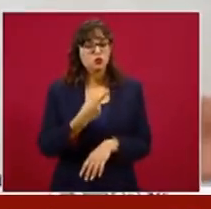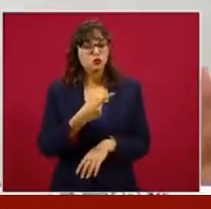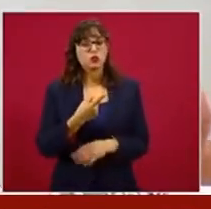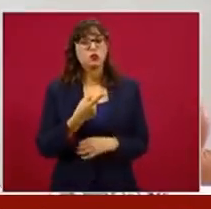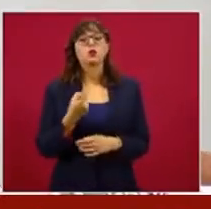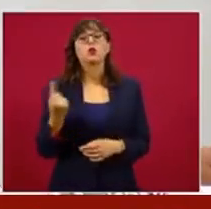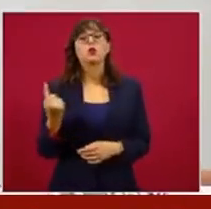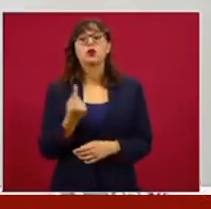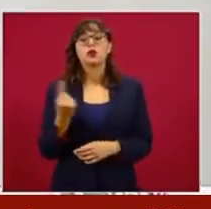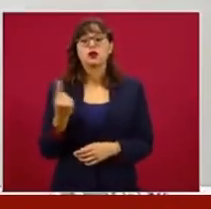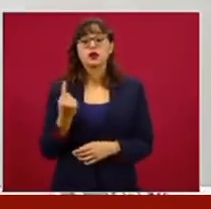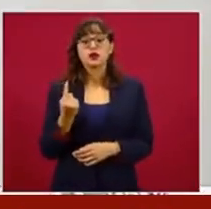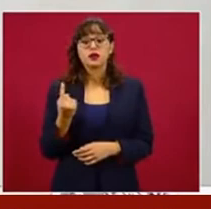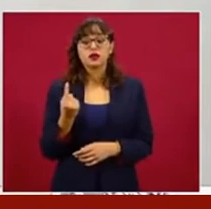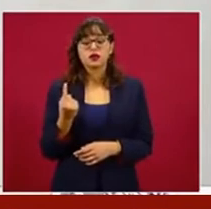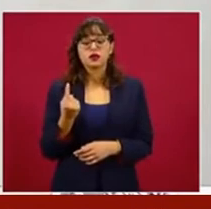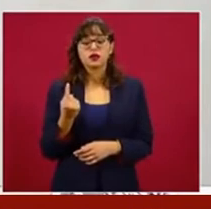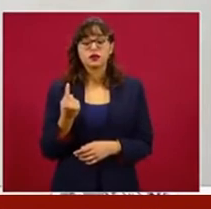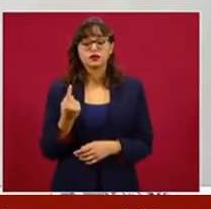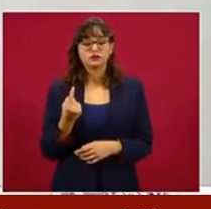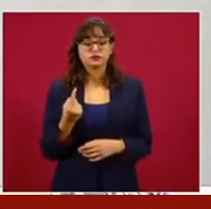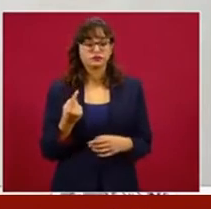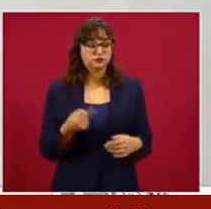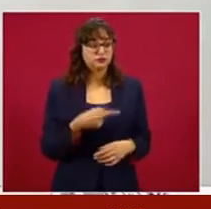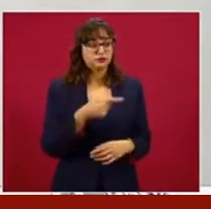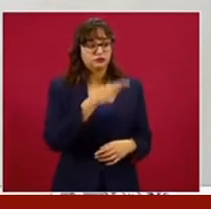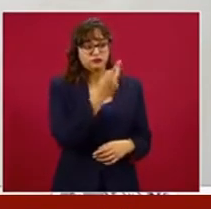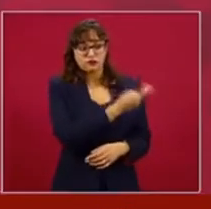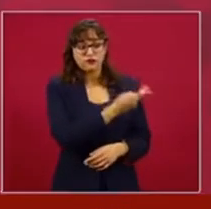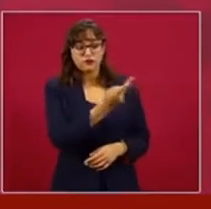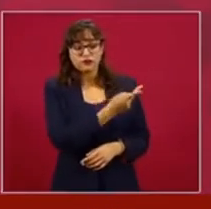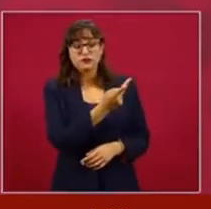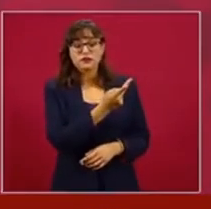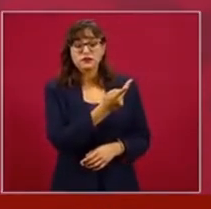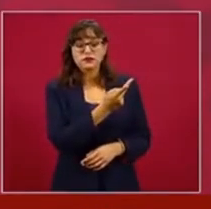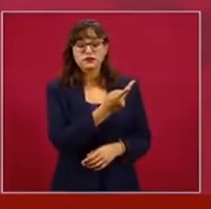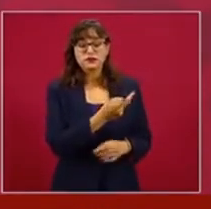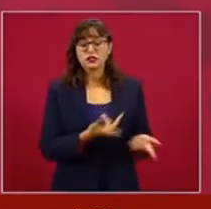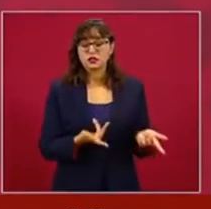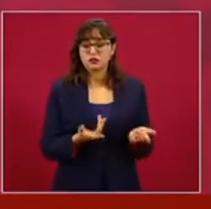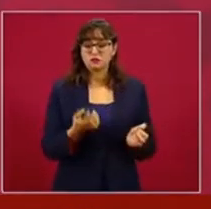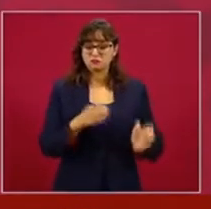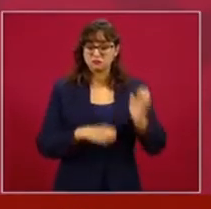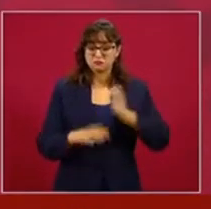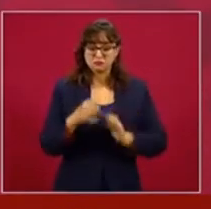además de sus empresas editoriales,